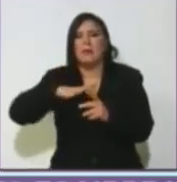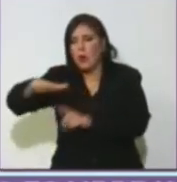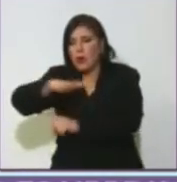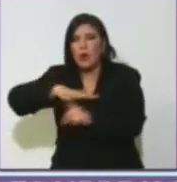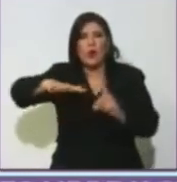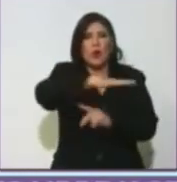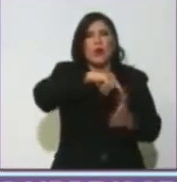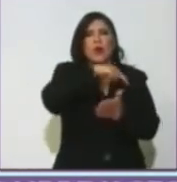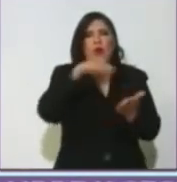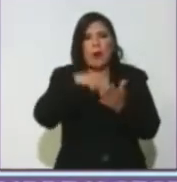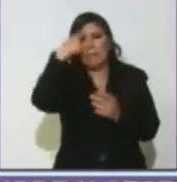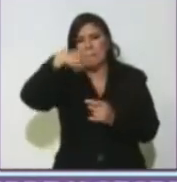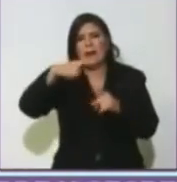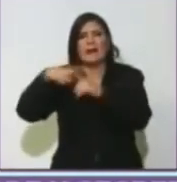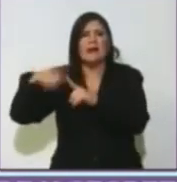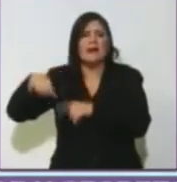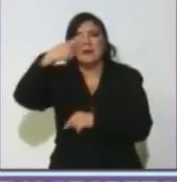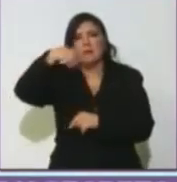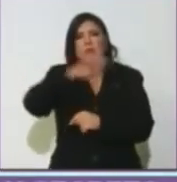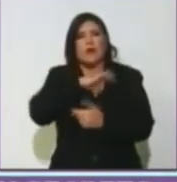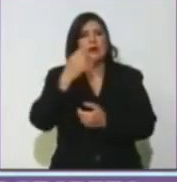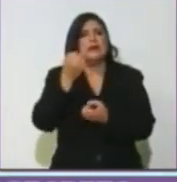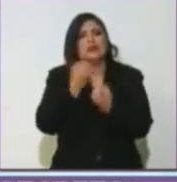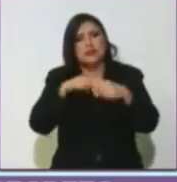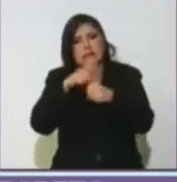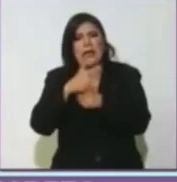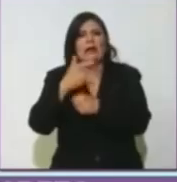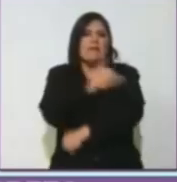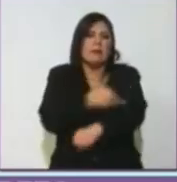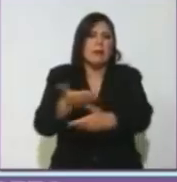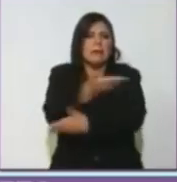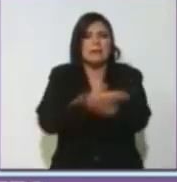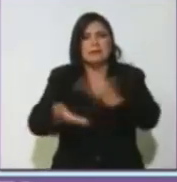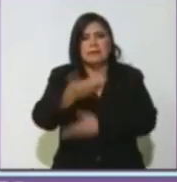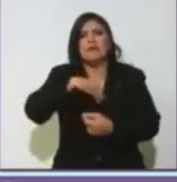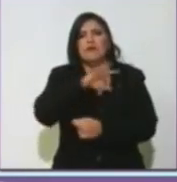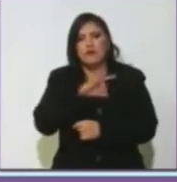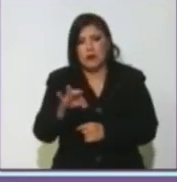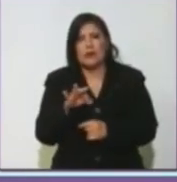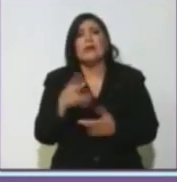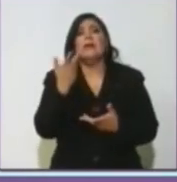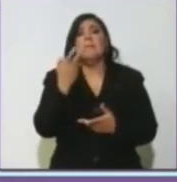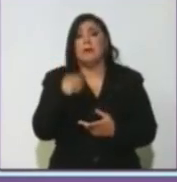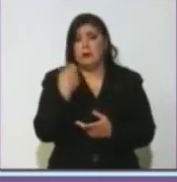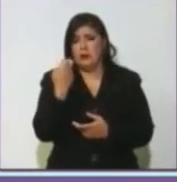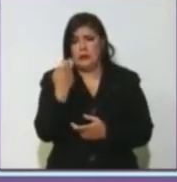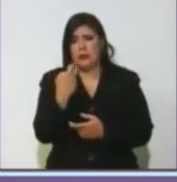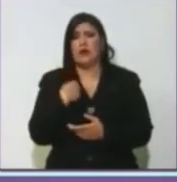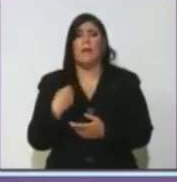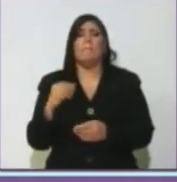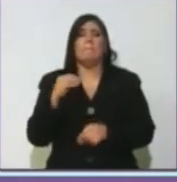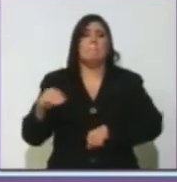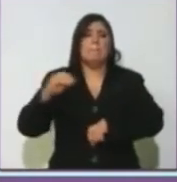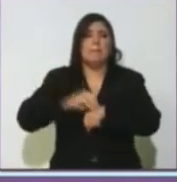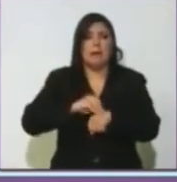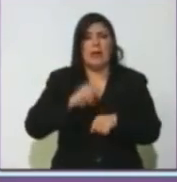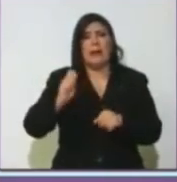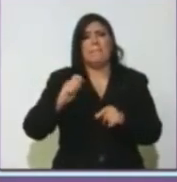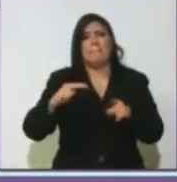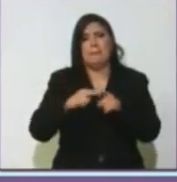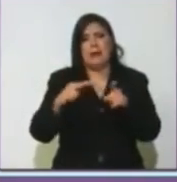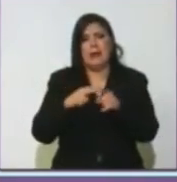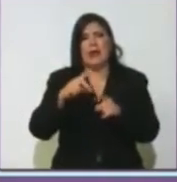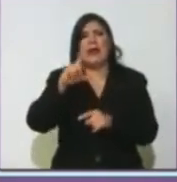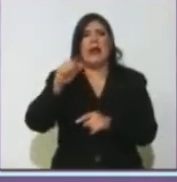permitan convivir social y familiarmente por eso voy a poner parques como la mexicana en cada una de las